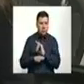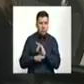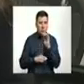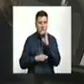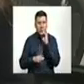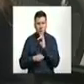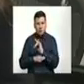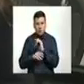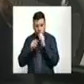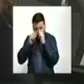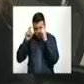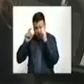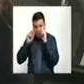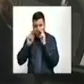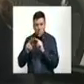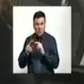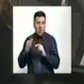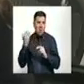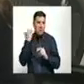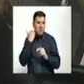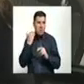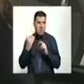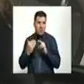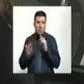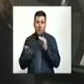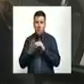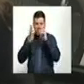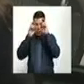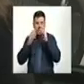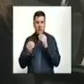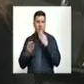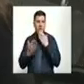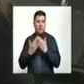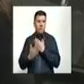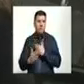colombianos abra los ojos y no se vaya a dejar hacer otro conejo. Gracias, presidenta.